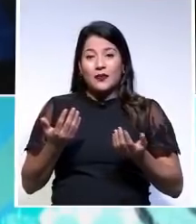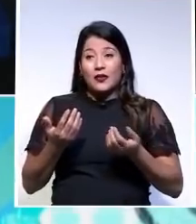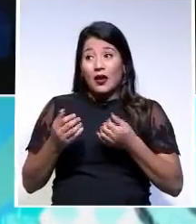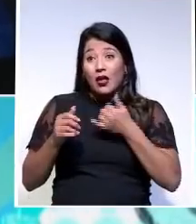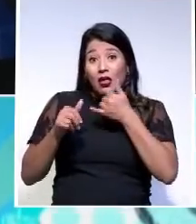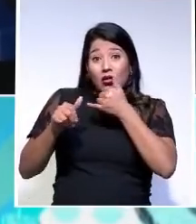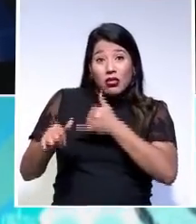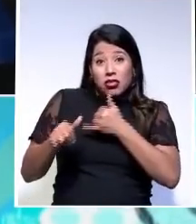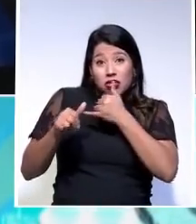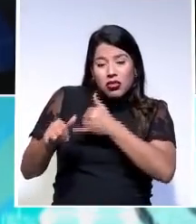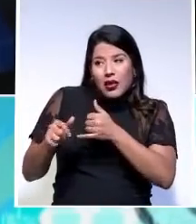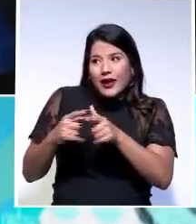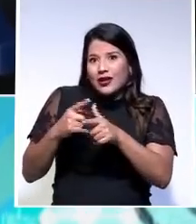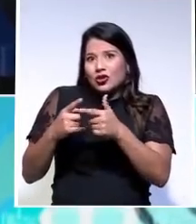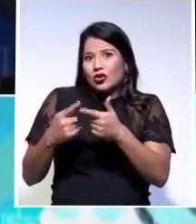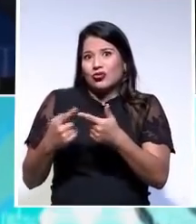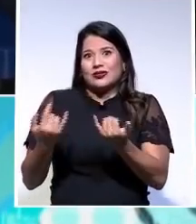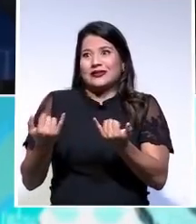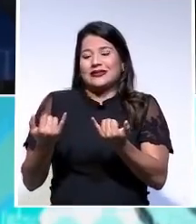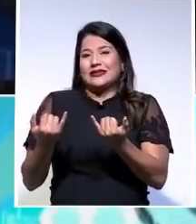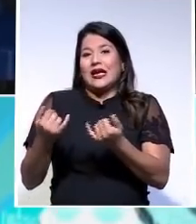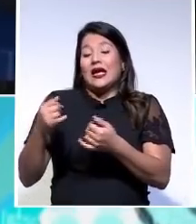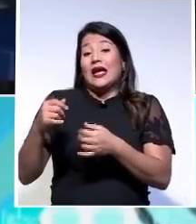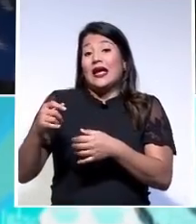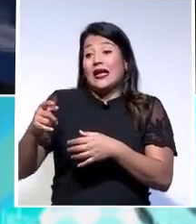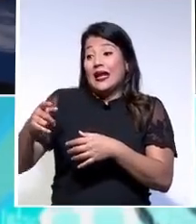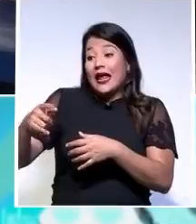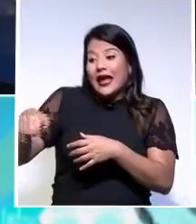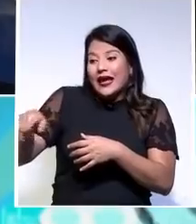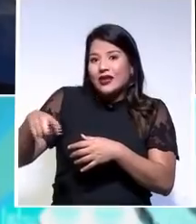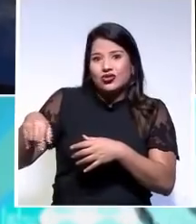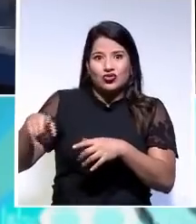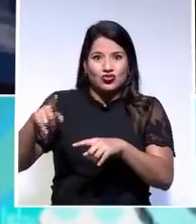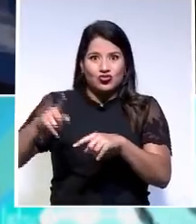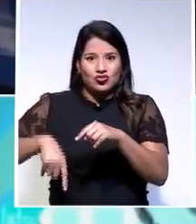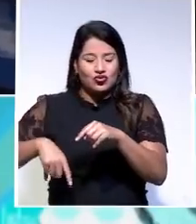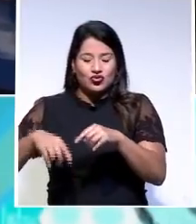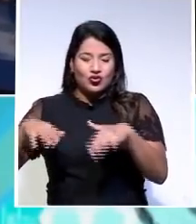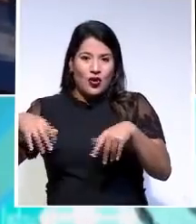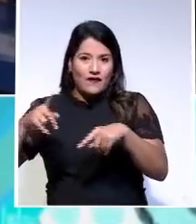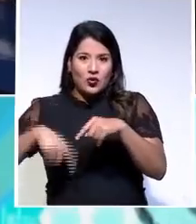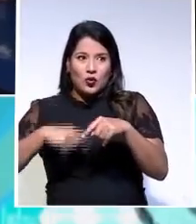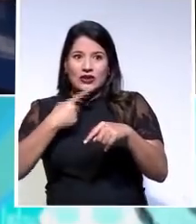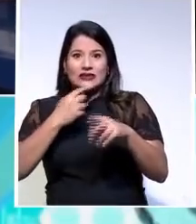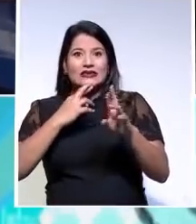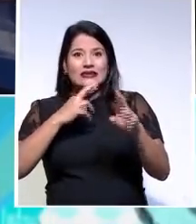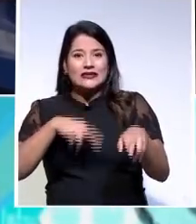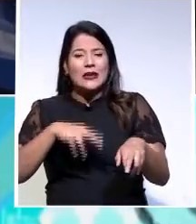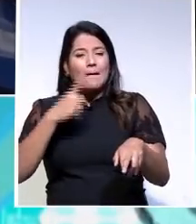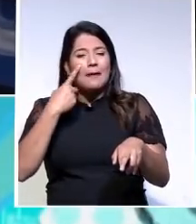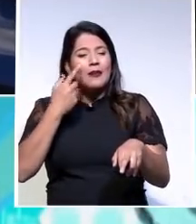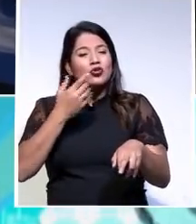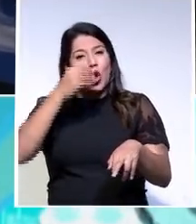imposibilidad de que el Tribunal Electoral Interno del PAC haya dado ya estos resultados? Vamos a ver lo que nos dicen nuestros analistas